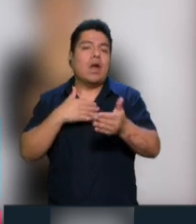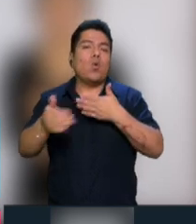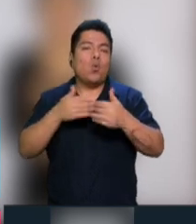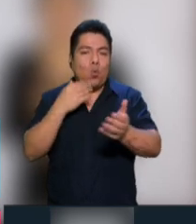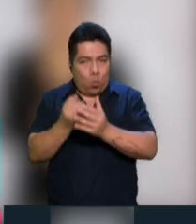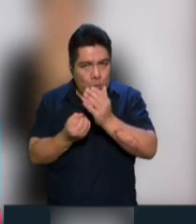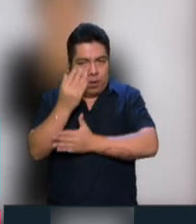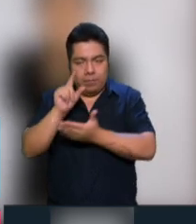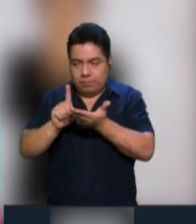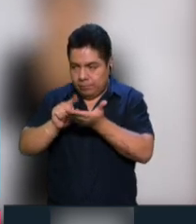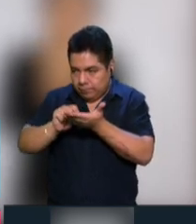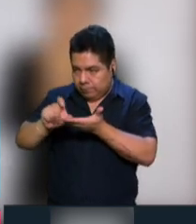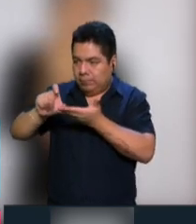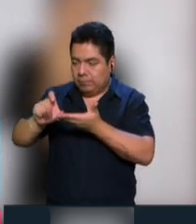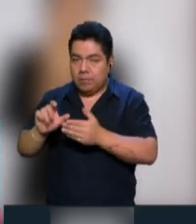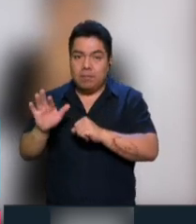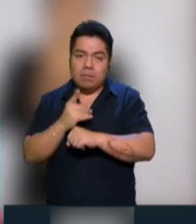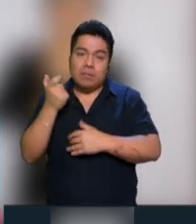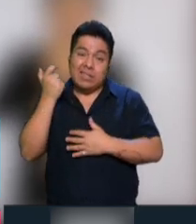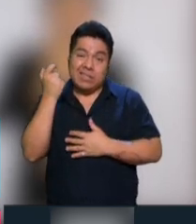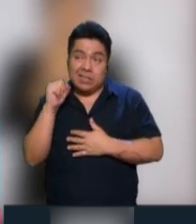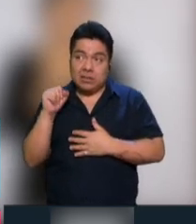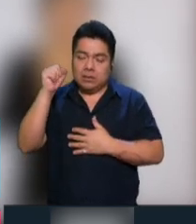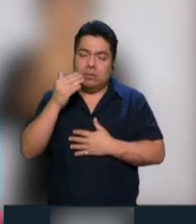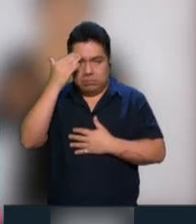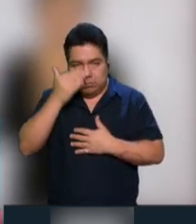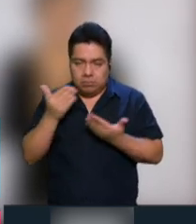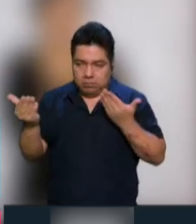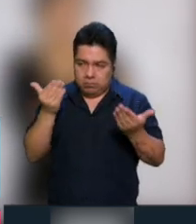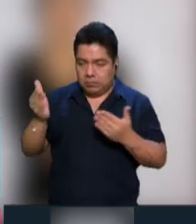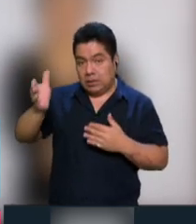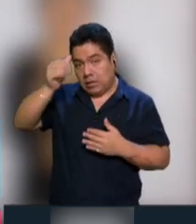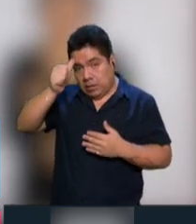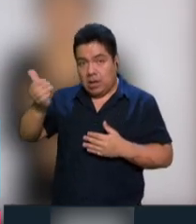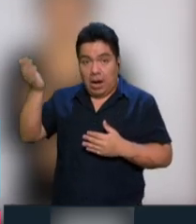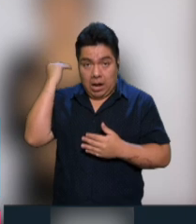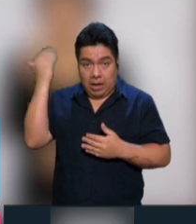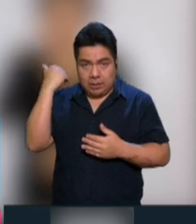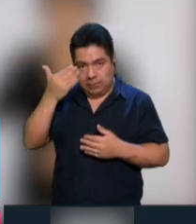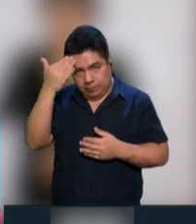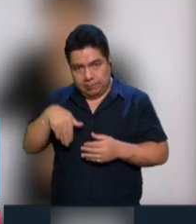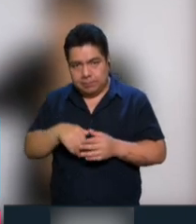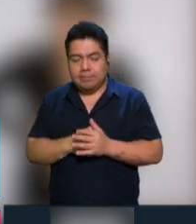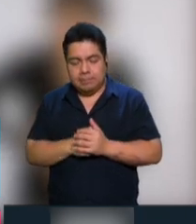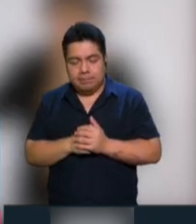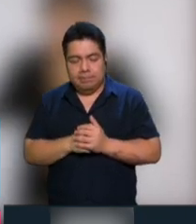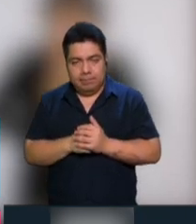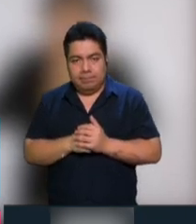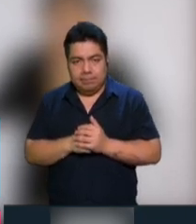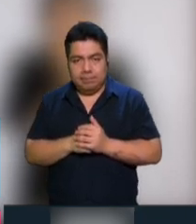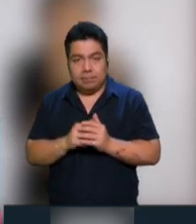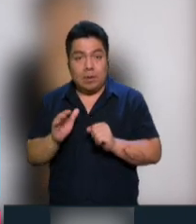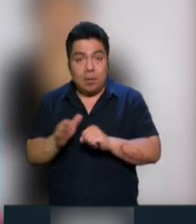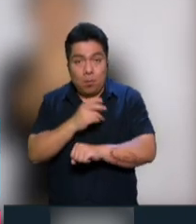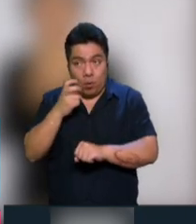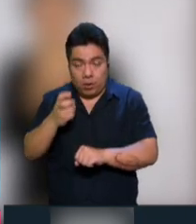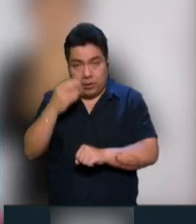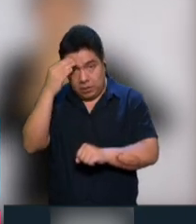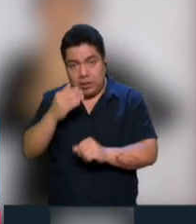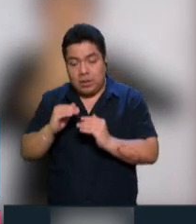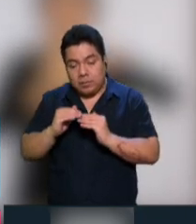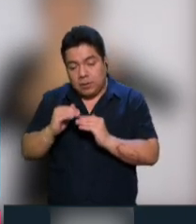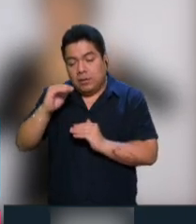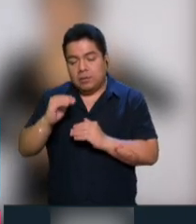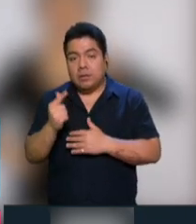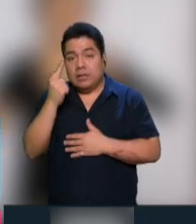se va a aumentar por inflación, como fue uno de los compromisos de la presidenta Sheinbaum, por lo tanto llegará